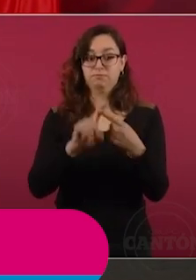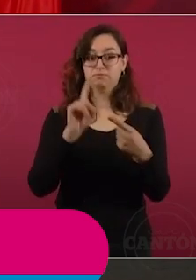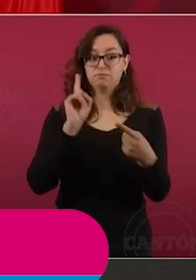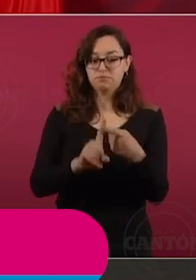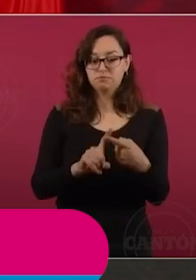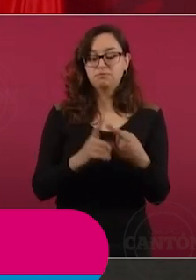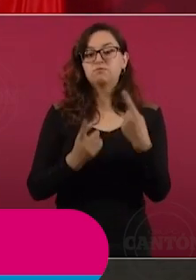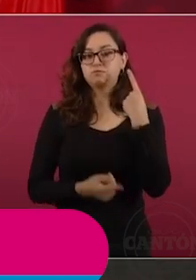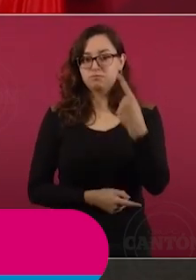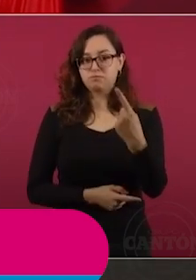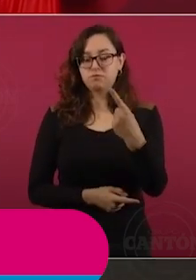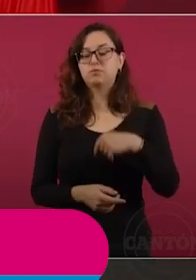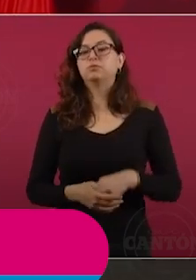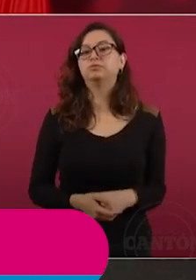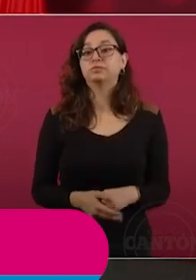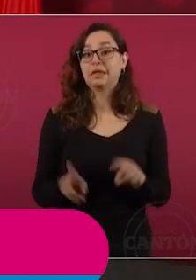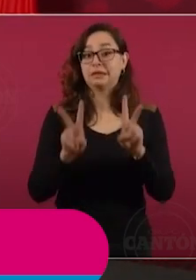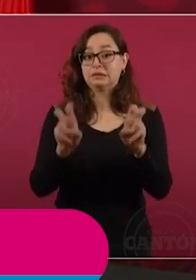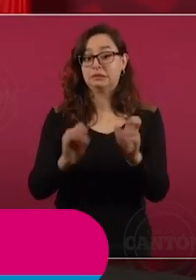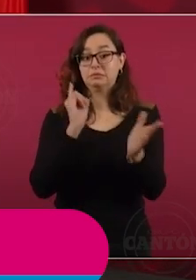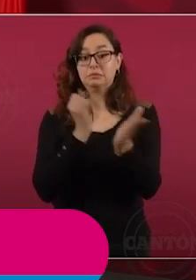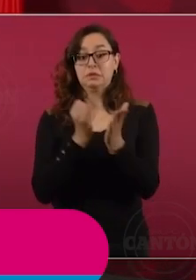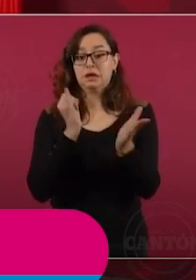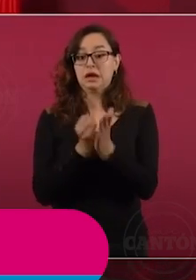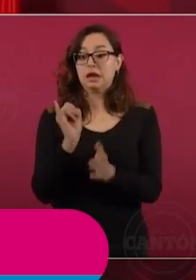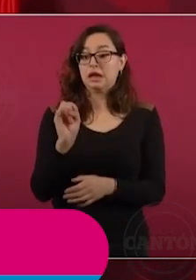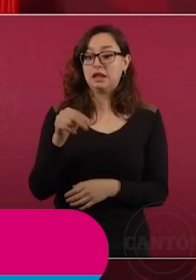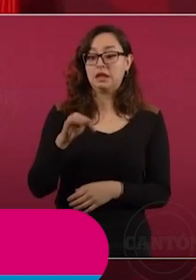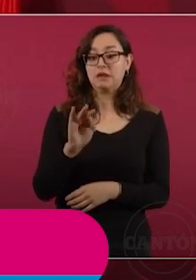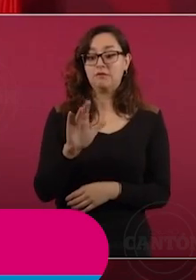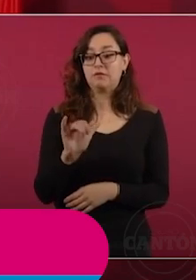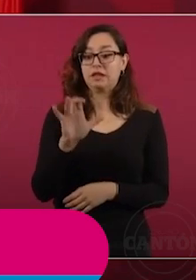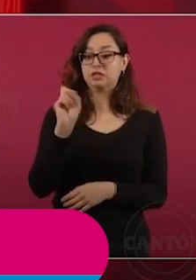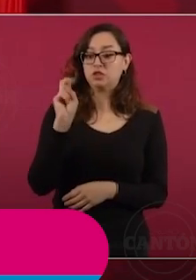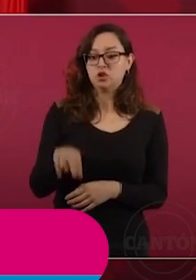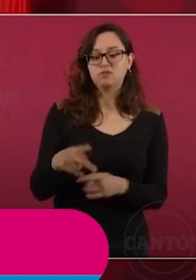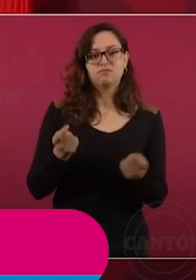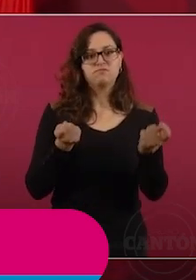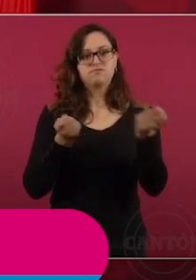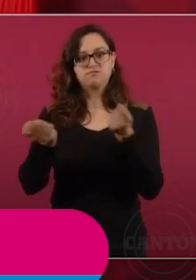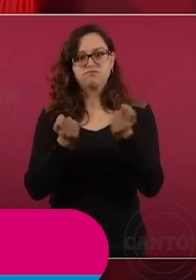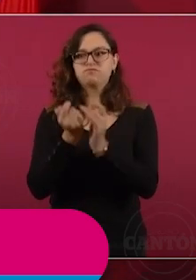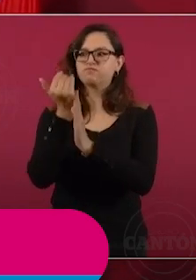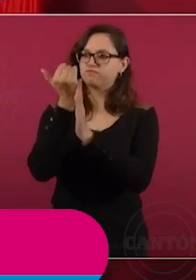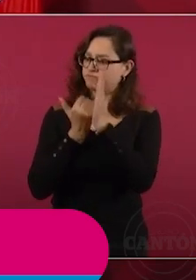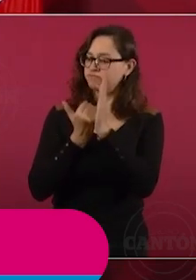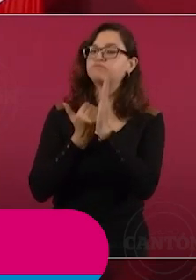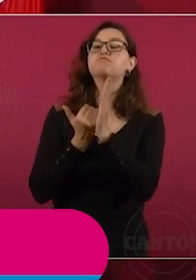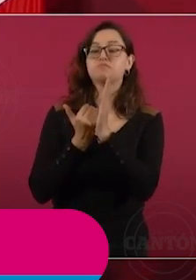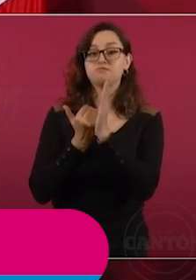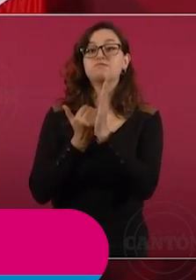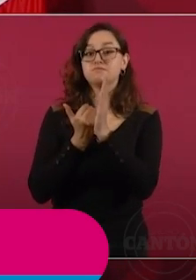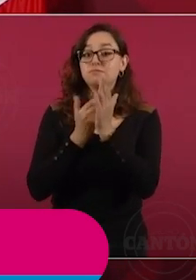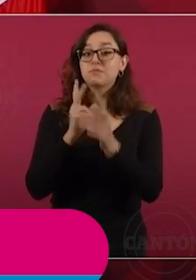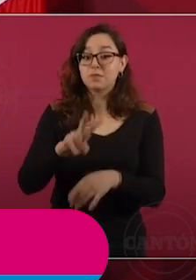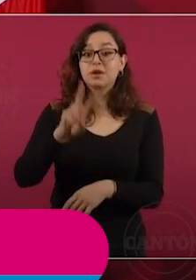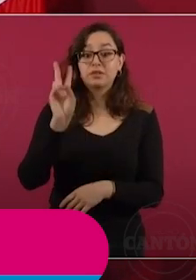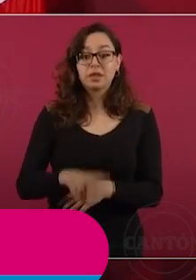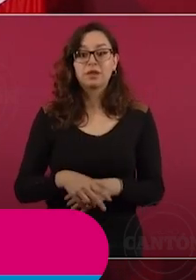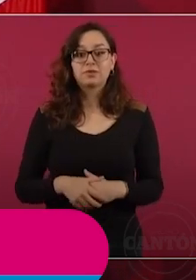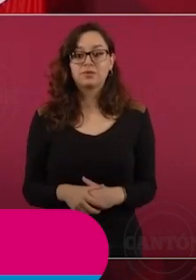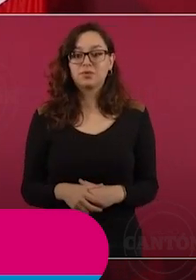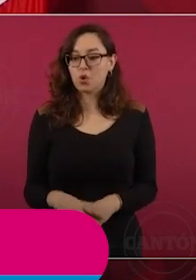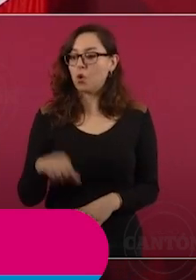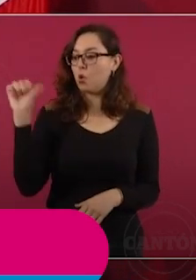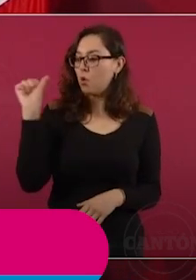hoy temprano dio a conocer el dato el Inegi y ya